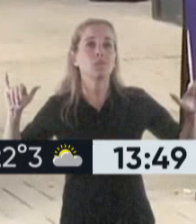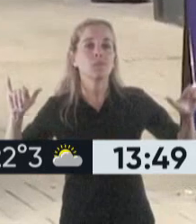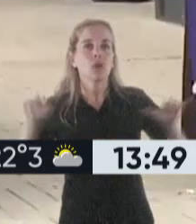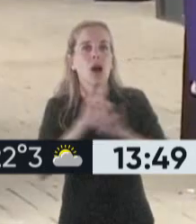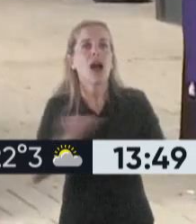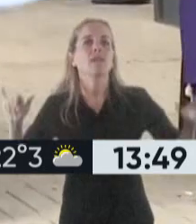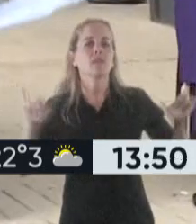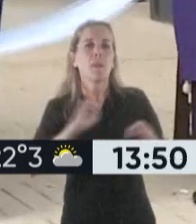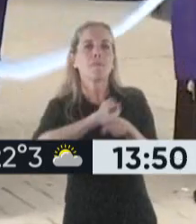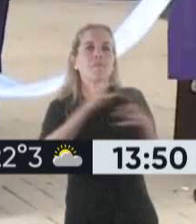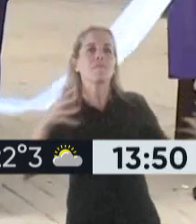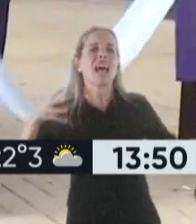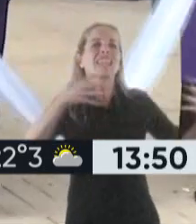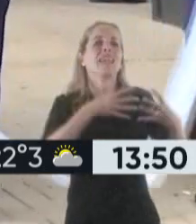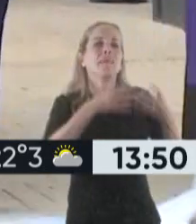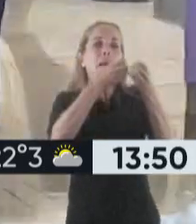cuidarnos.